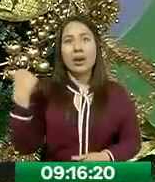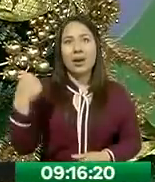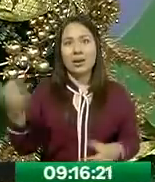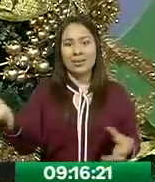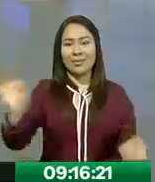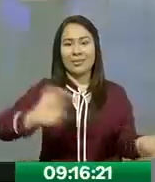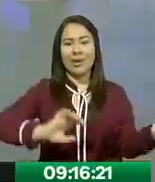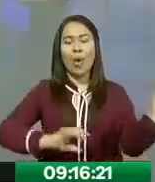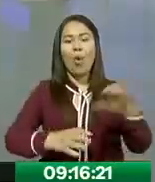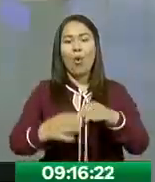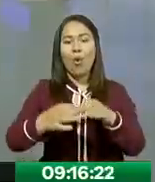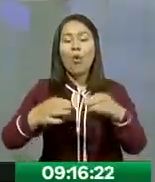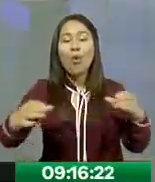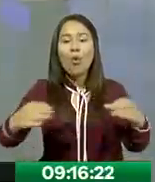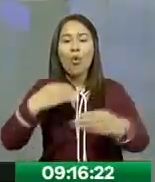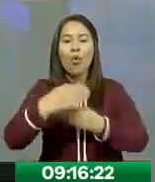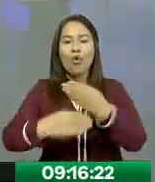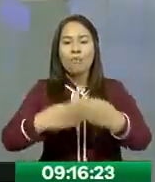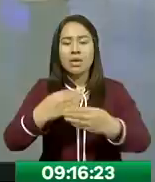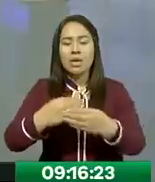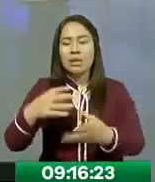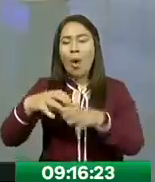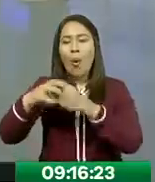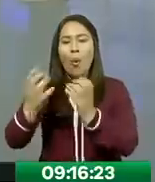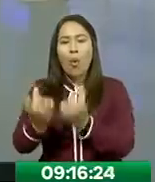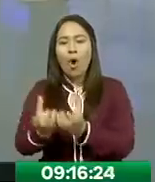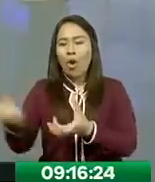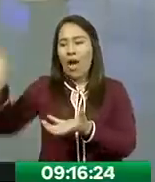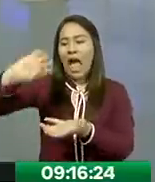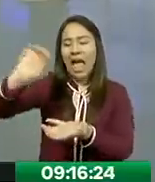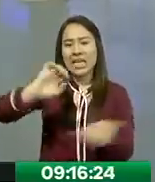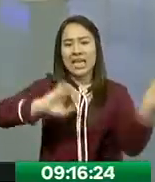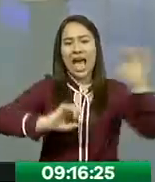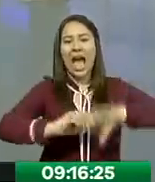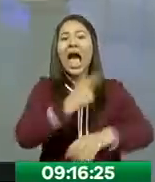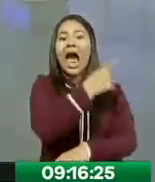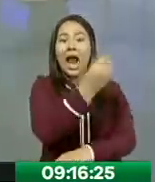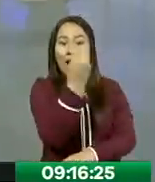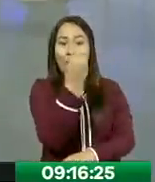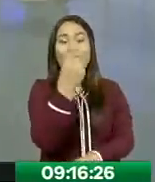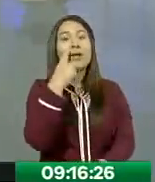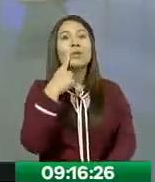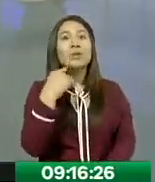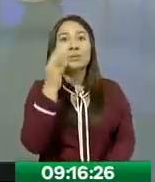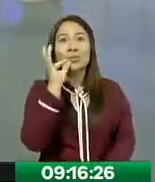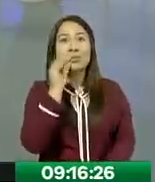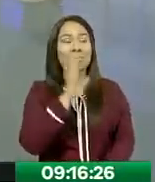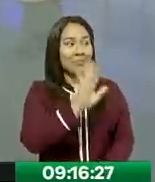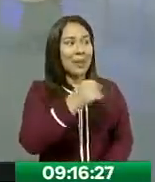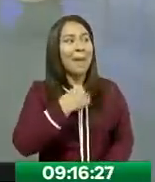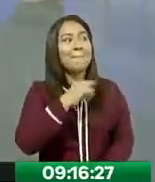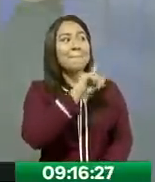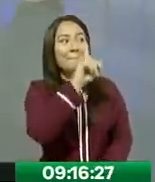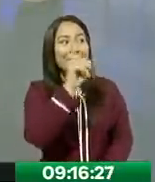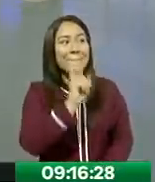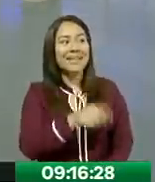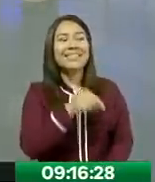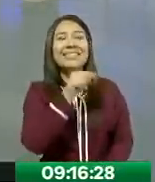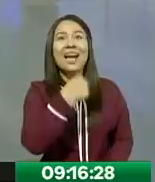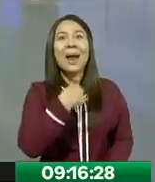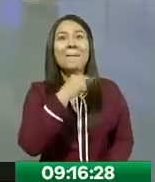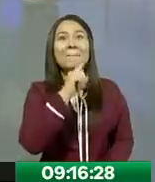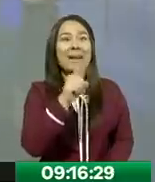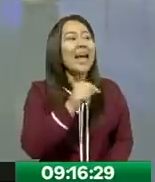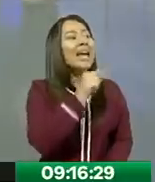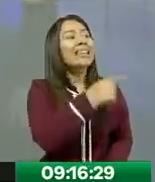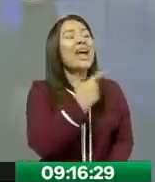mezcla humita con ají, con bolón, hace una mezcolanza y él le sale... La baza, la baza. A ver, la pregunta del millón, José Luis, la pregunta del millón,